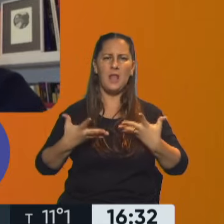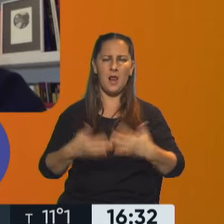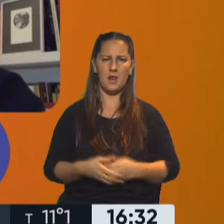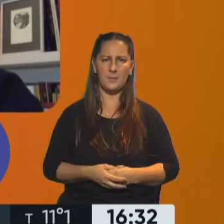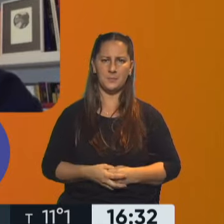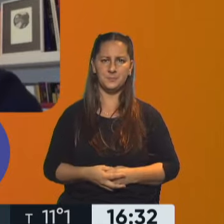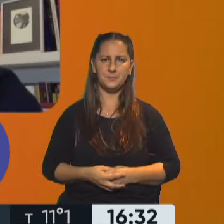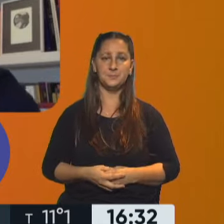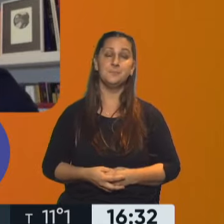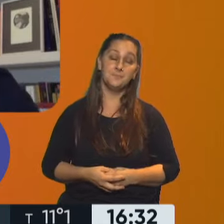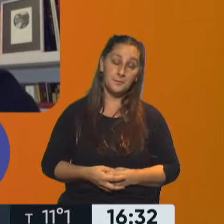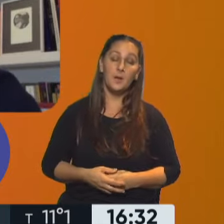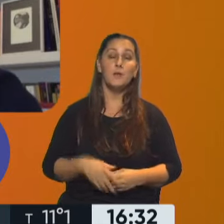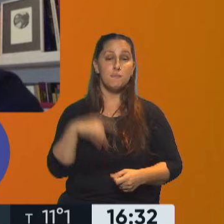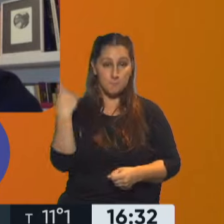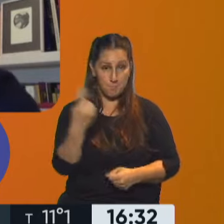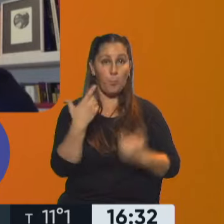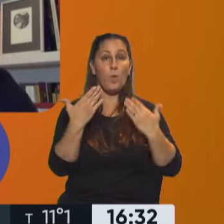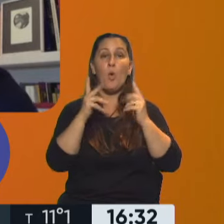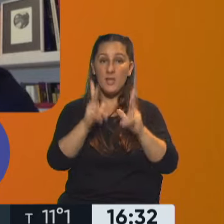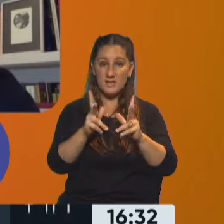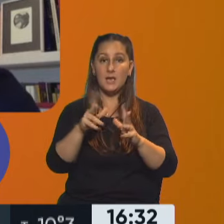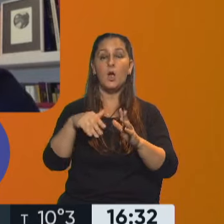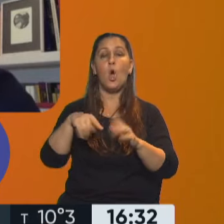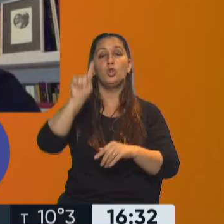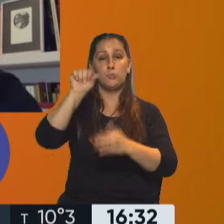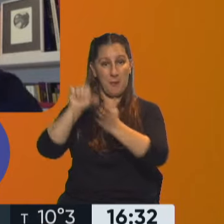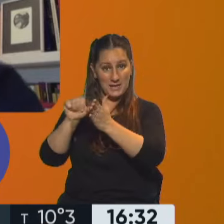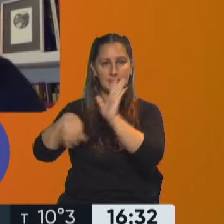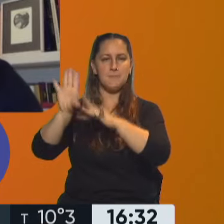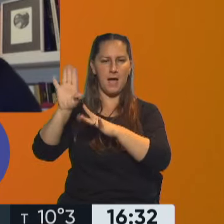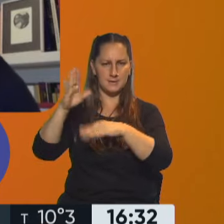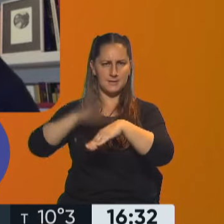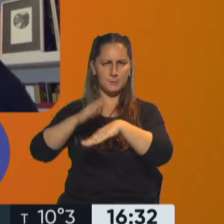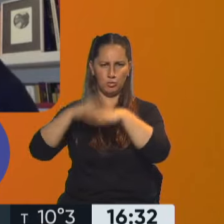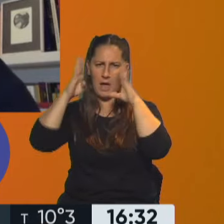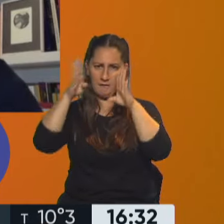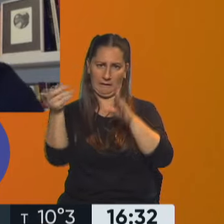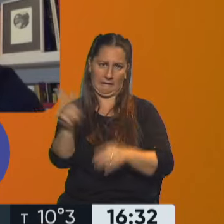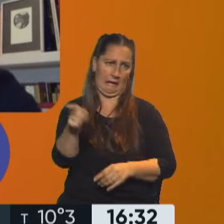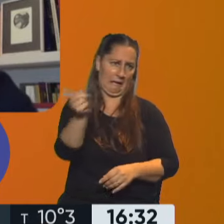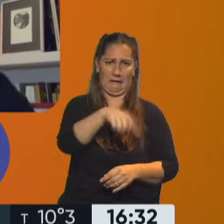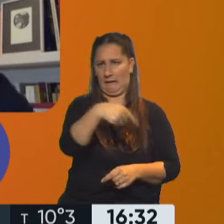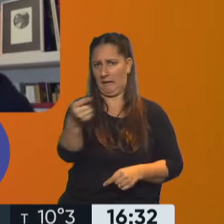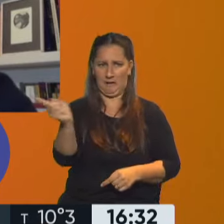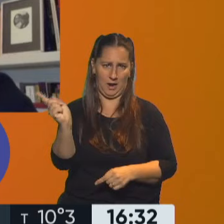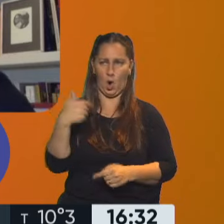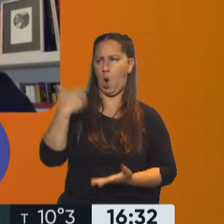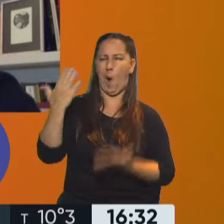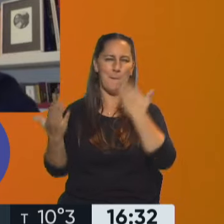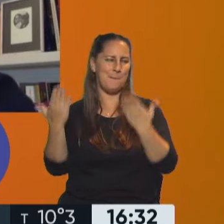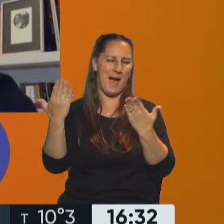Bueno, podemos decir que hay muchos países más comprometidos que otros. Por supuesto, no tengo ningún deseo de